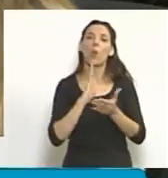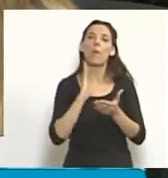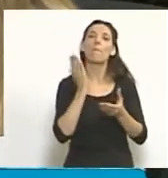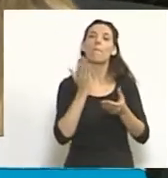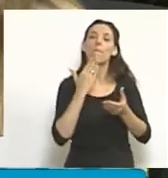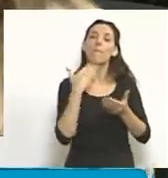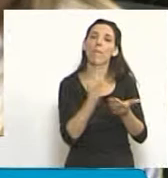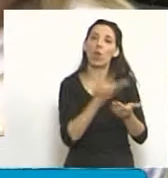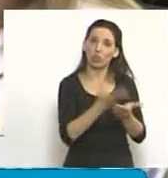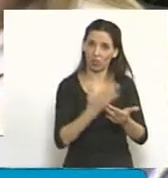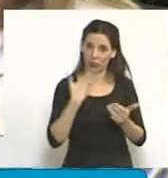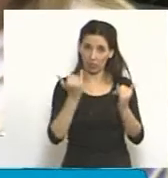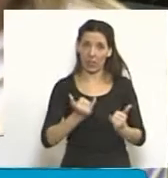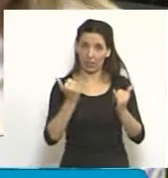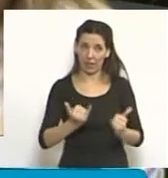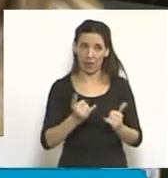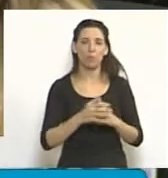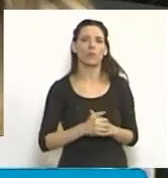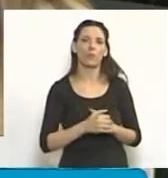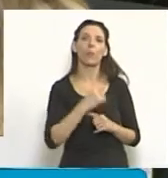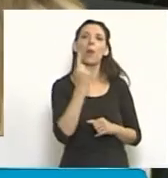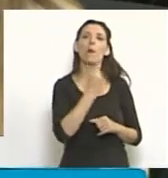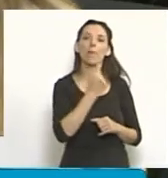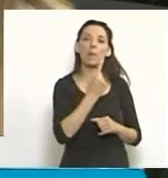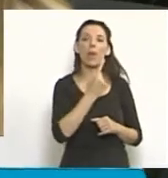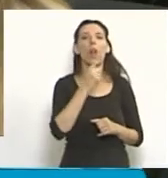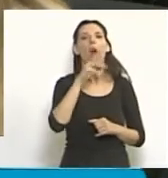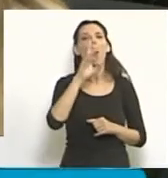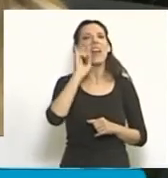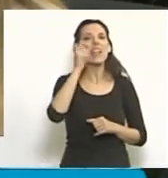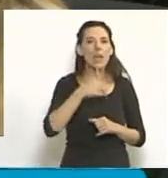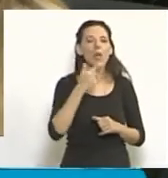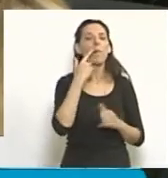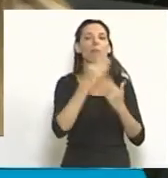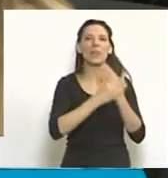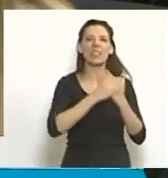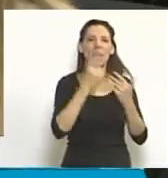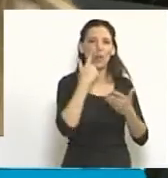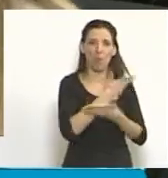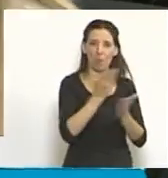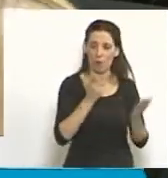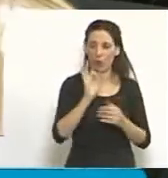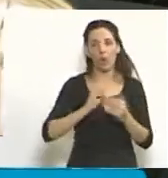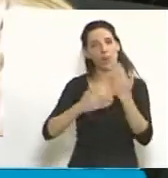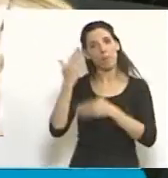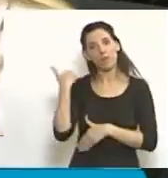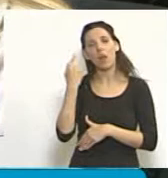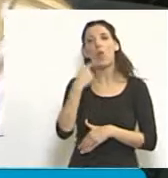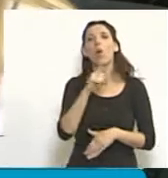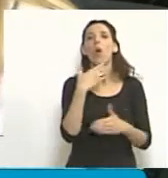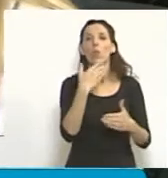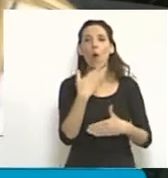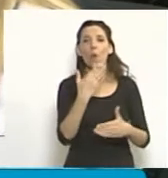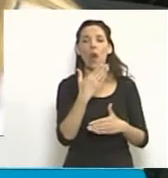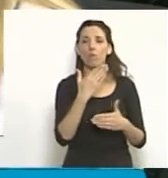cuestión sobre, en principio, el régimen orgánico del Ministerio Público. El año pasado, durante el tratamiento que se